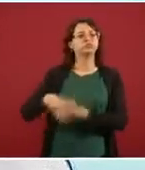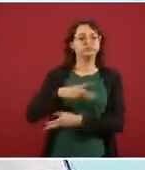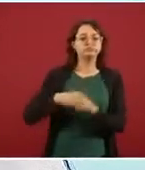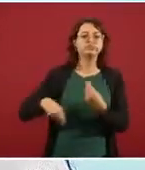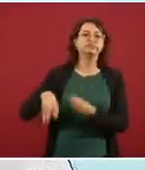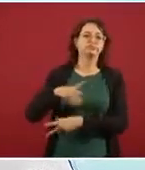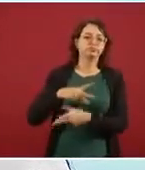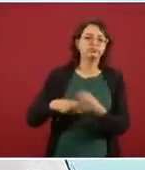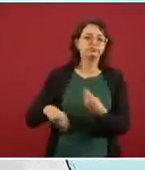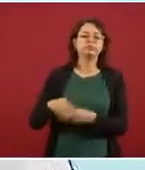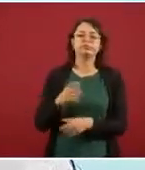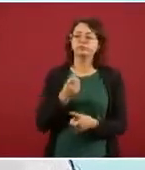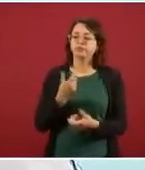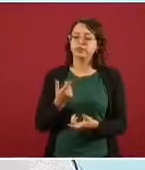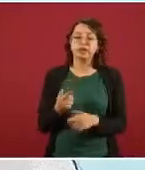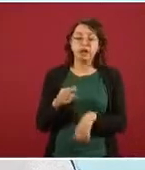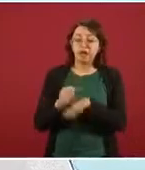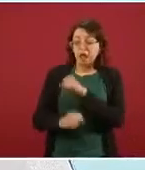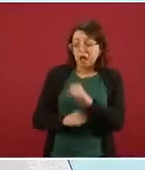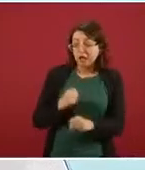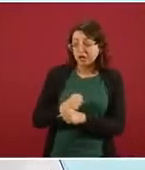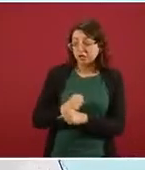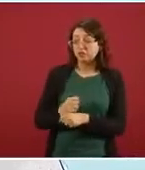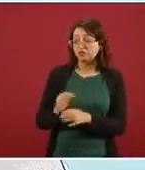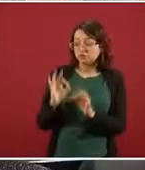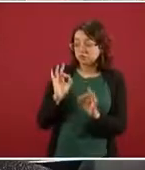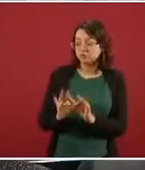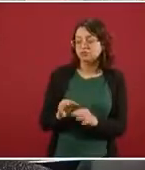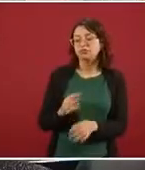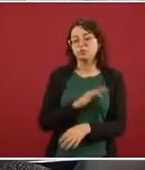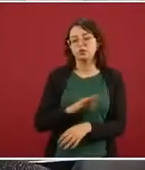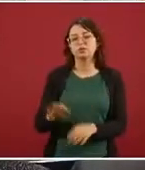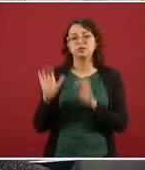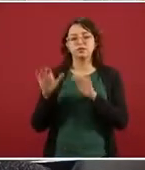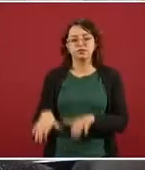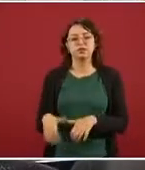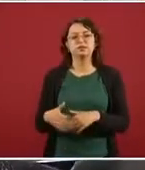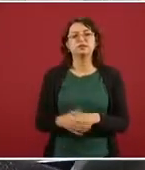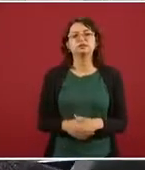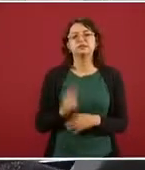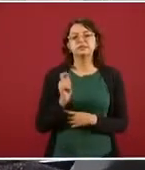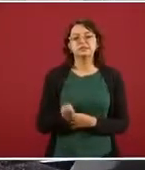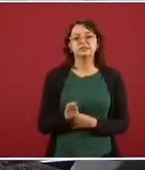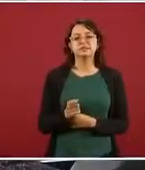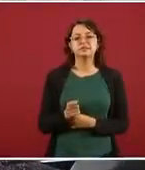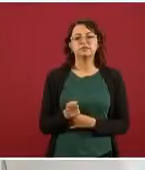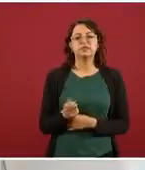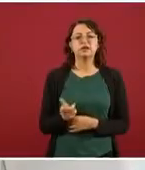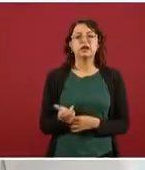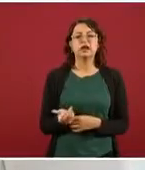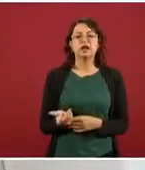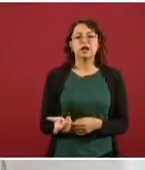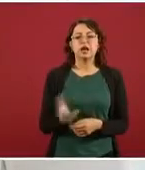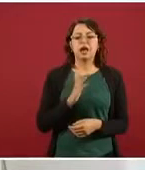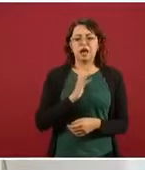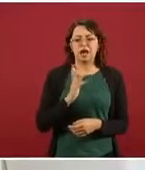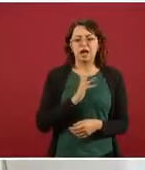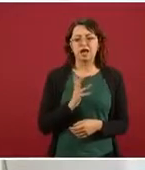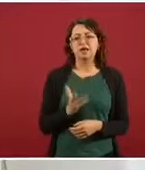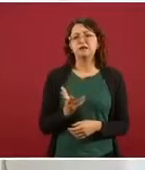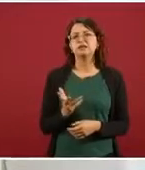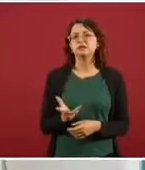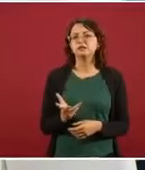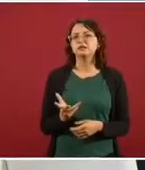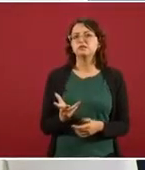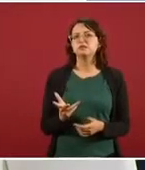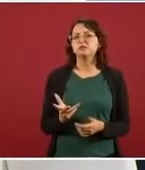se cumple la edad requisito para ingresar a la pensión. Estamos hablando que tenemos todavía 500,000 por